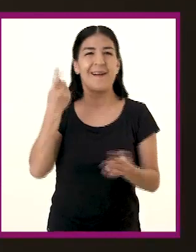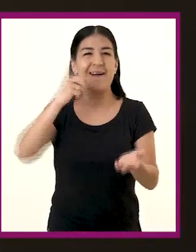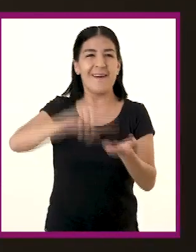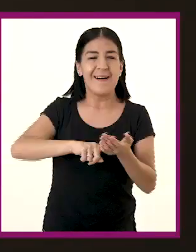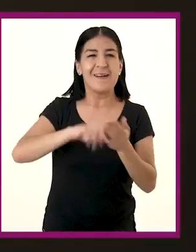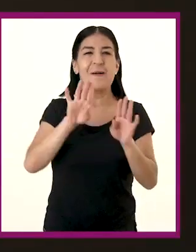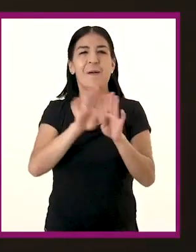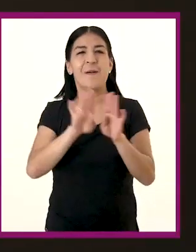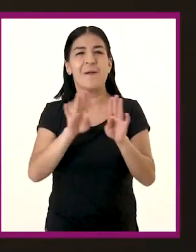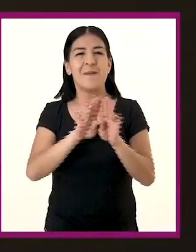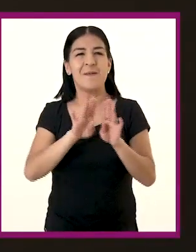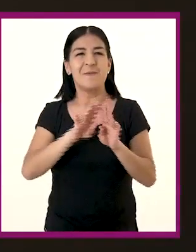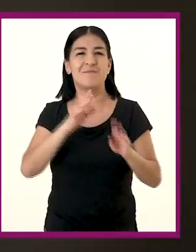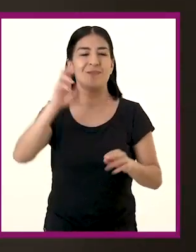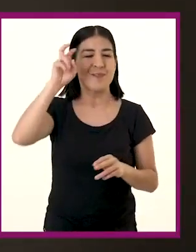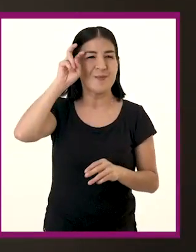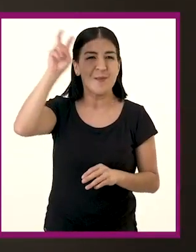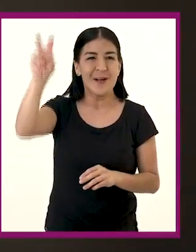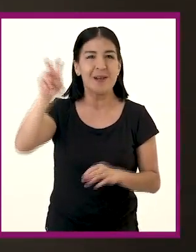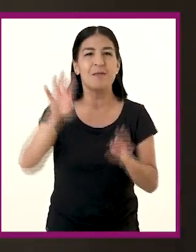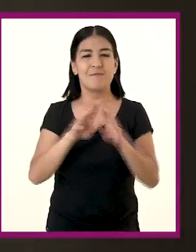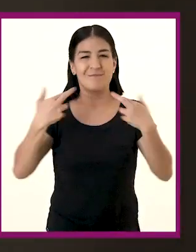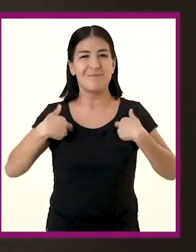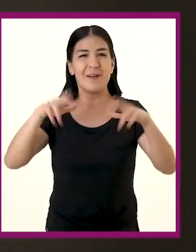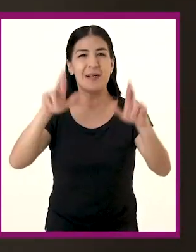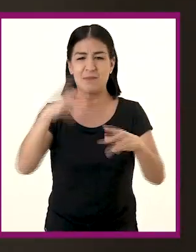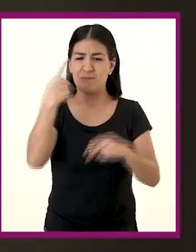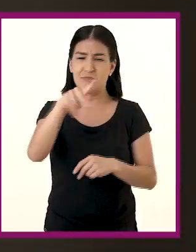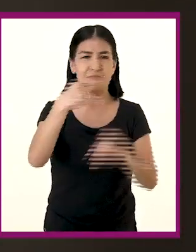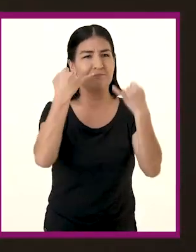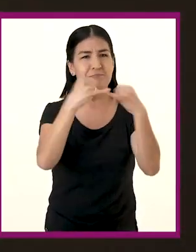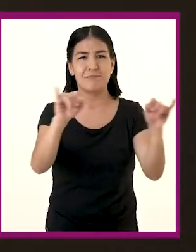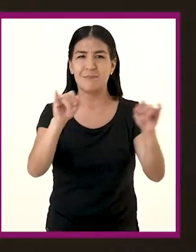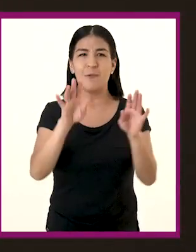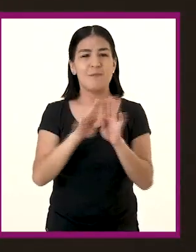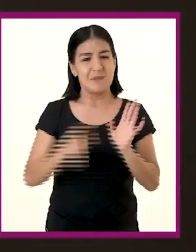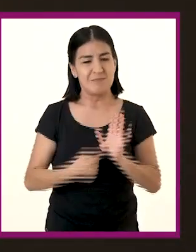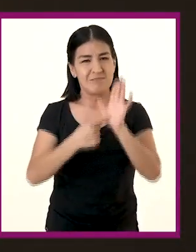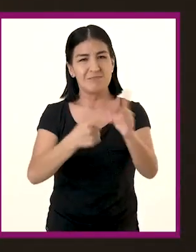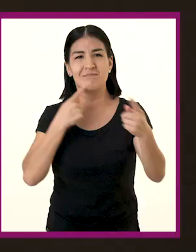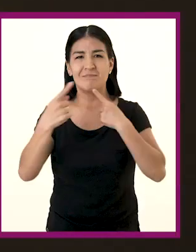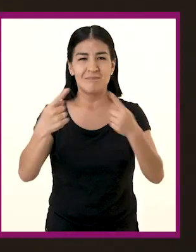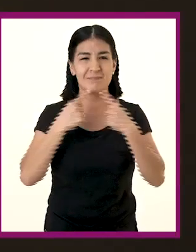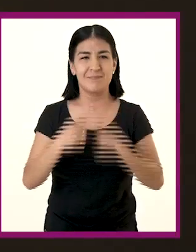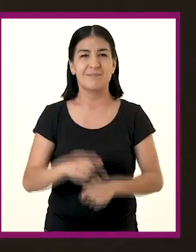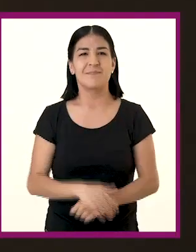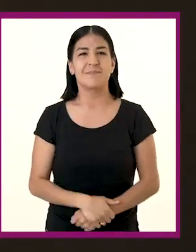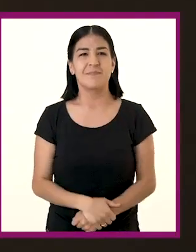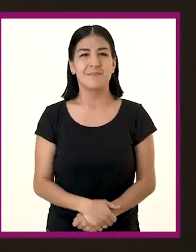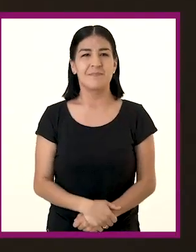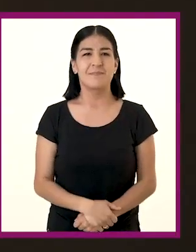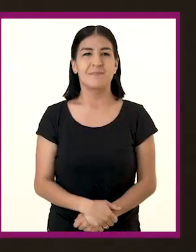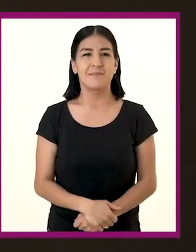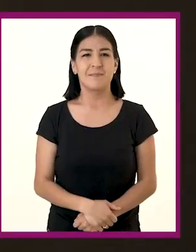subjetividad. La figura del ángel se utiliza como una representación de la independencia y la democracia.